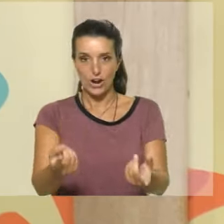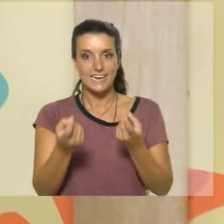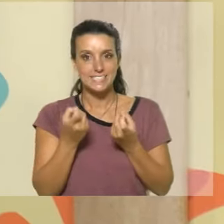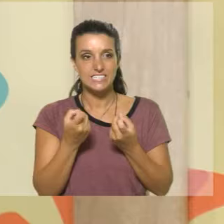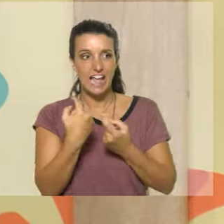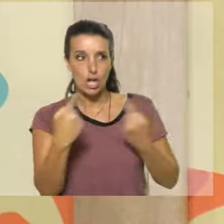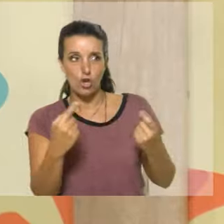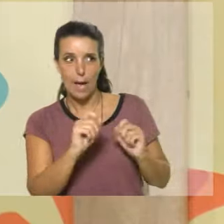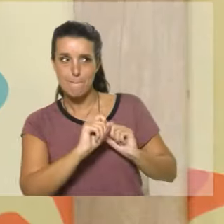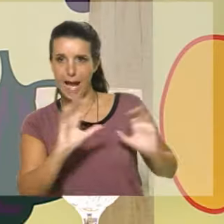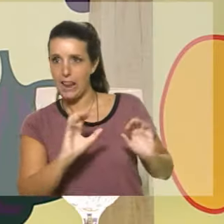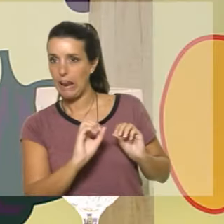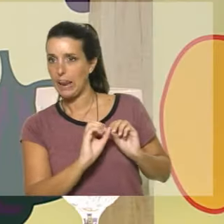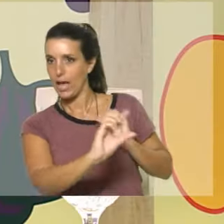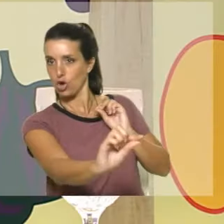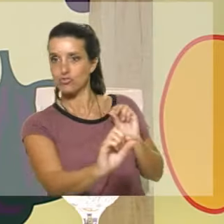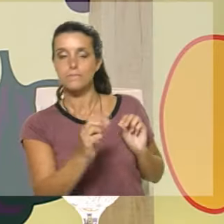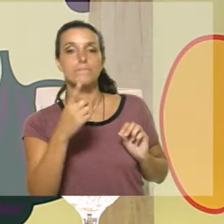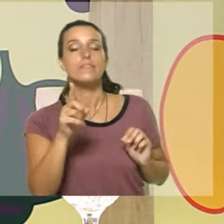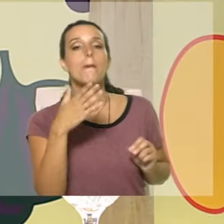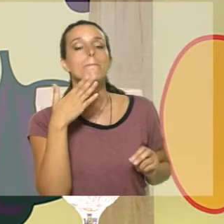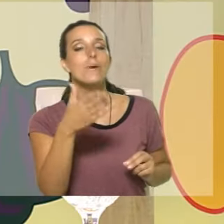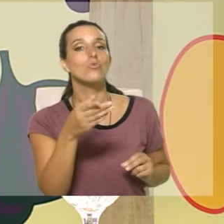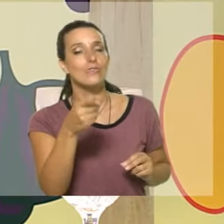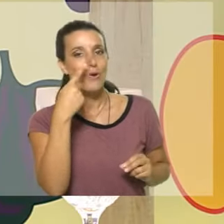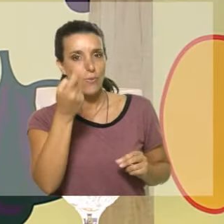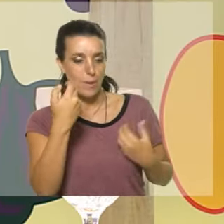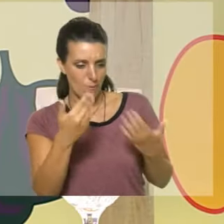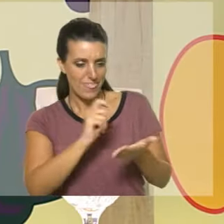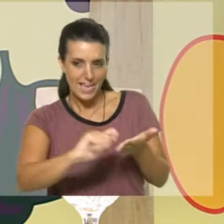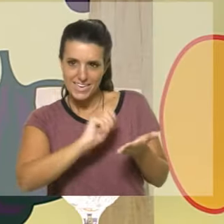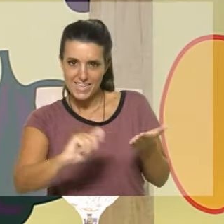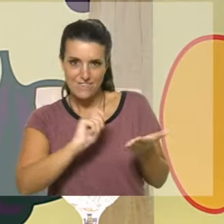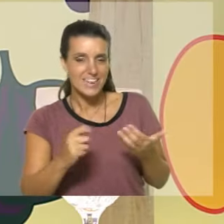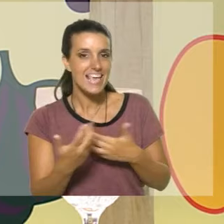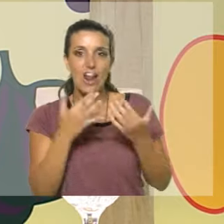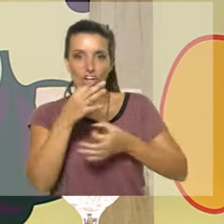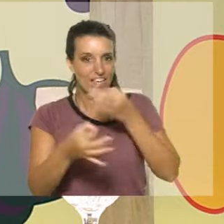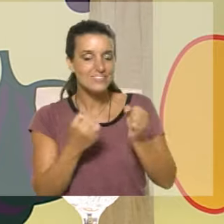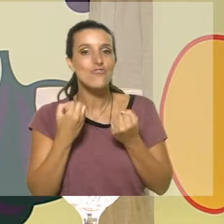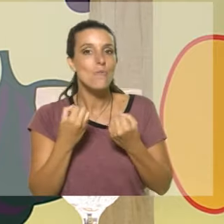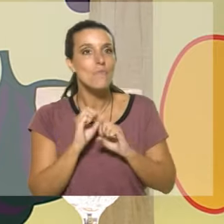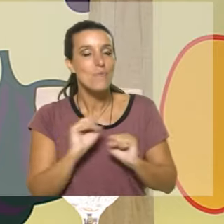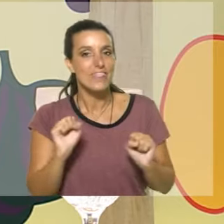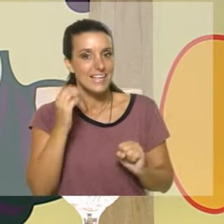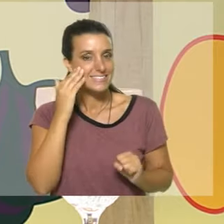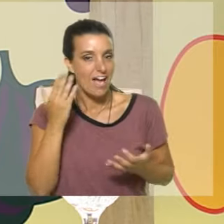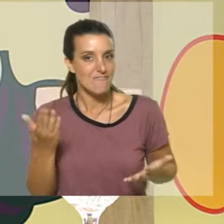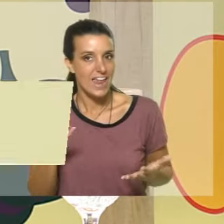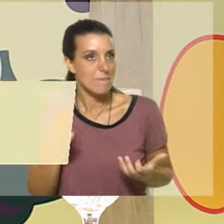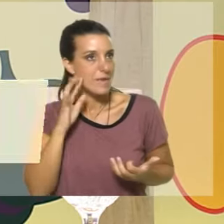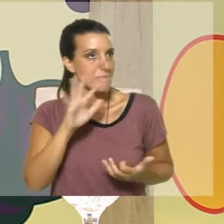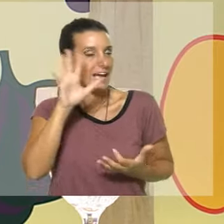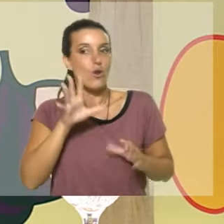de lo que nos puede dañar cuándo te diste cuenta que podías escribir esto y que tenías algo para decir no porque me imagino que